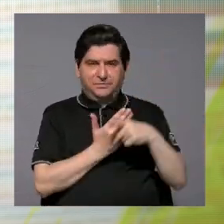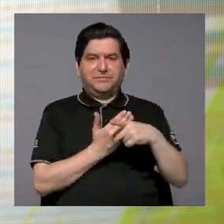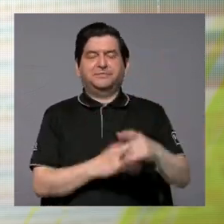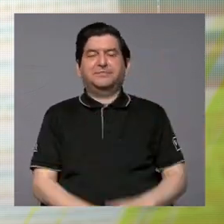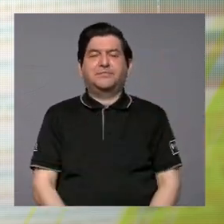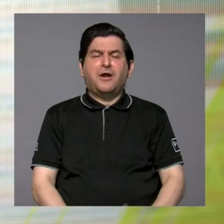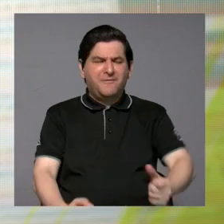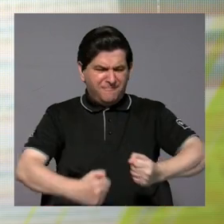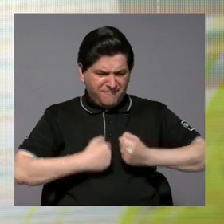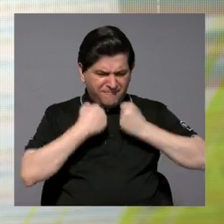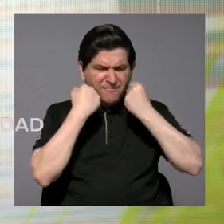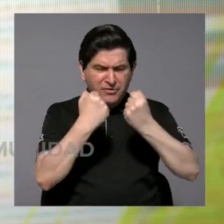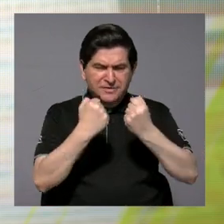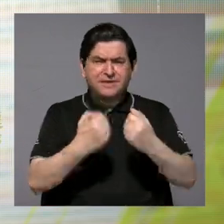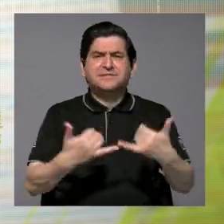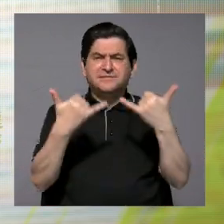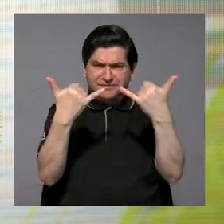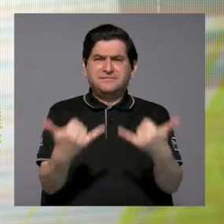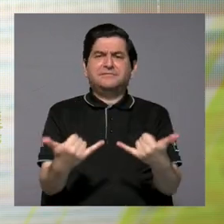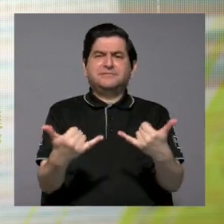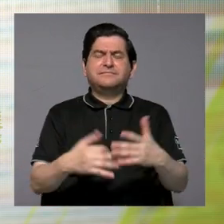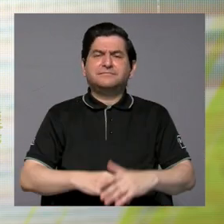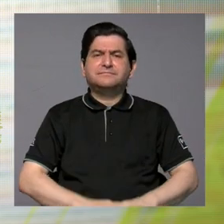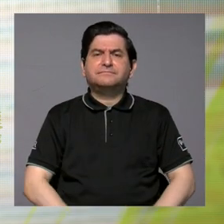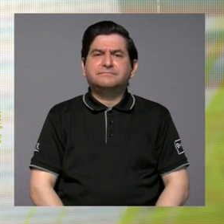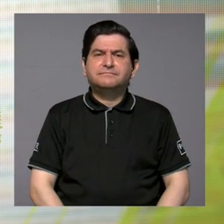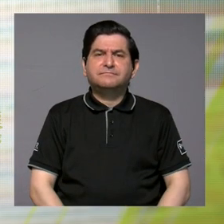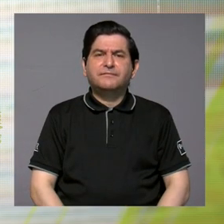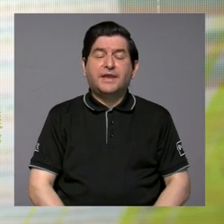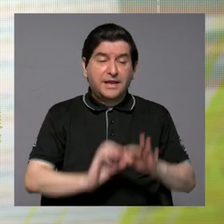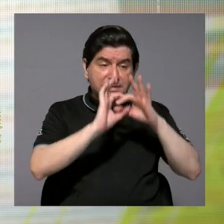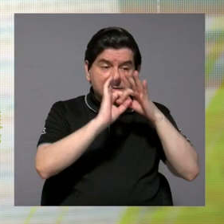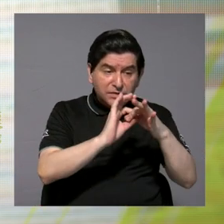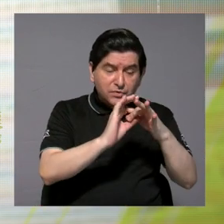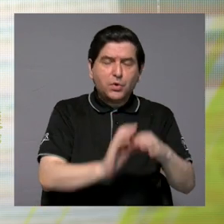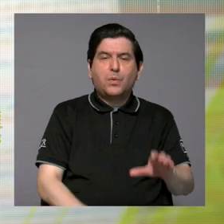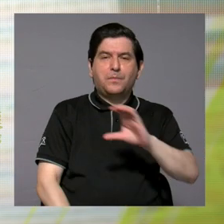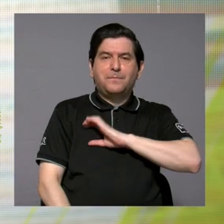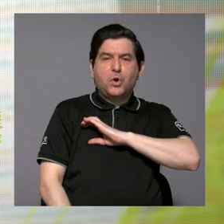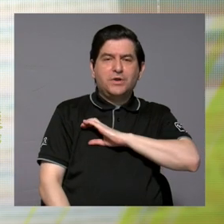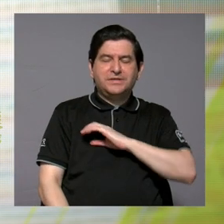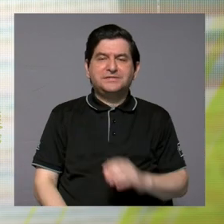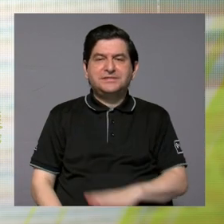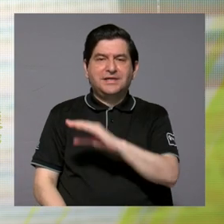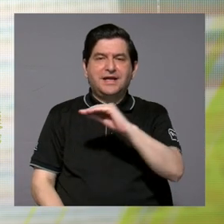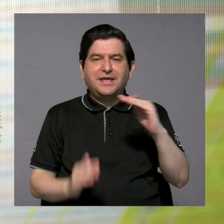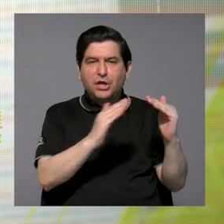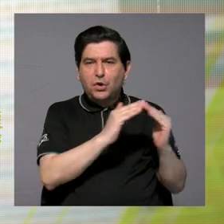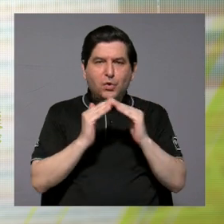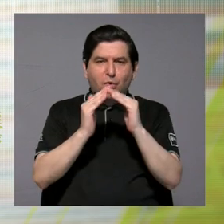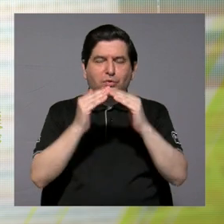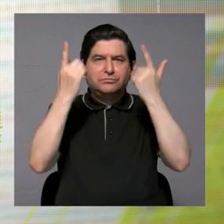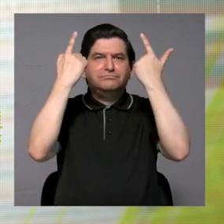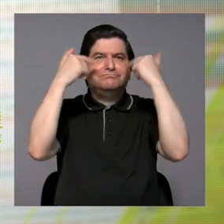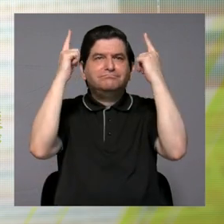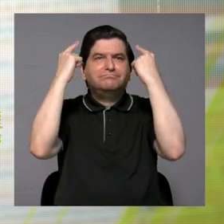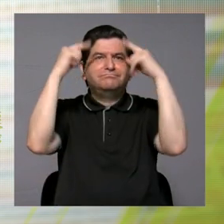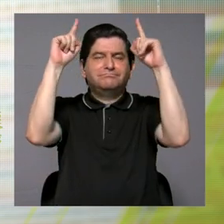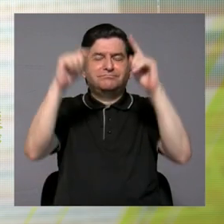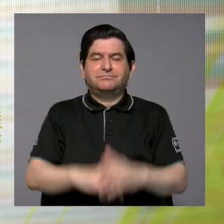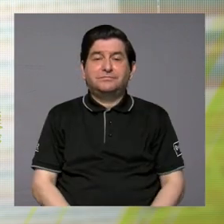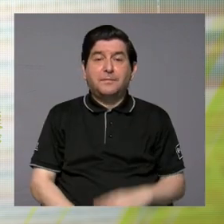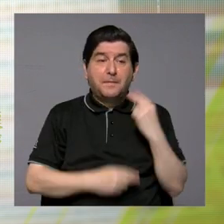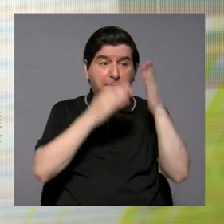hemos fortalecido hemos logrado fortalecer el Binomio policía comunidad y ha sido un éxito y los